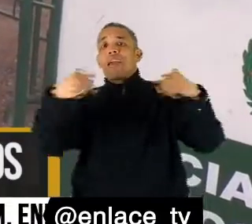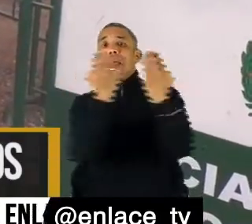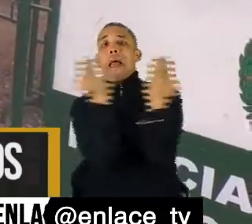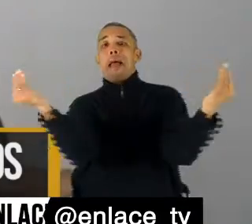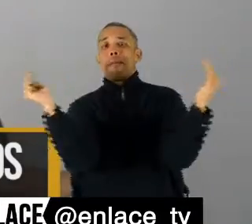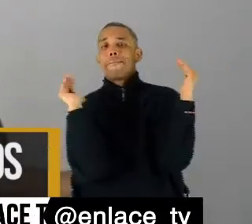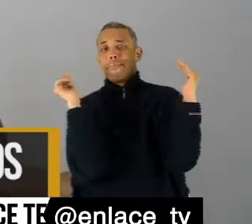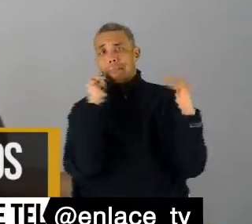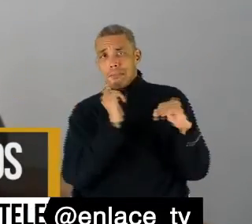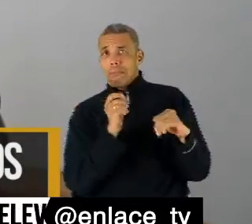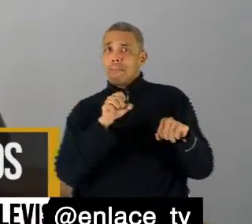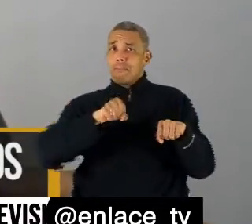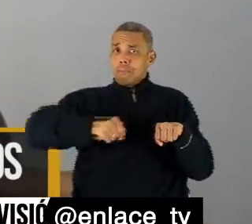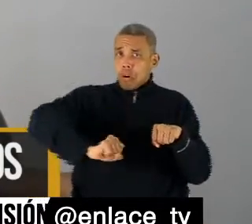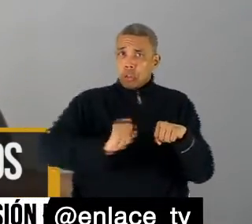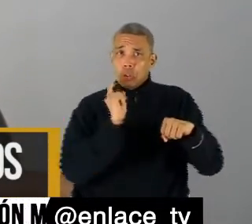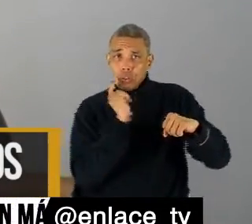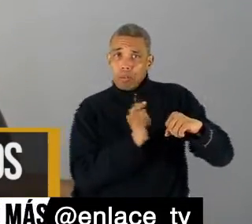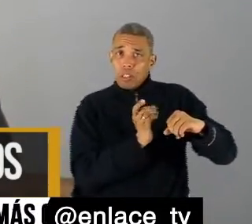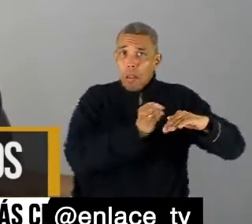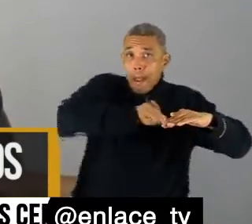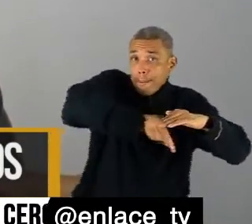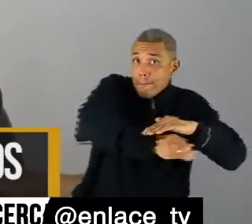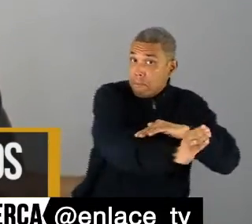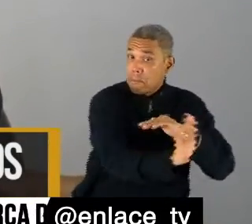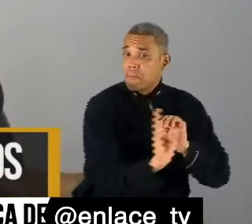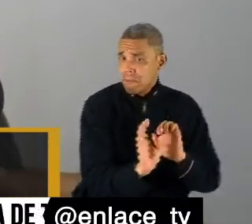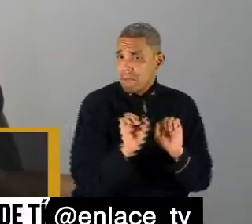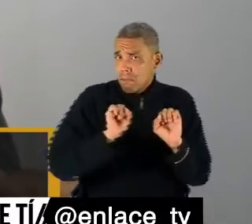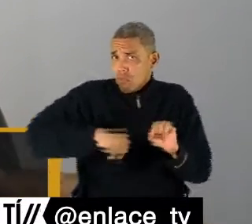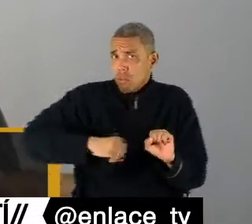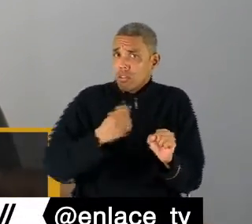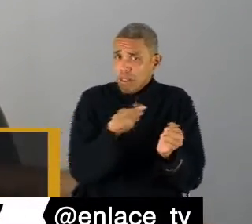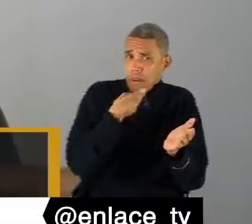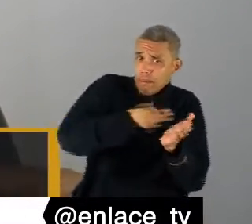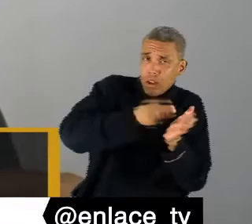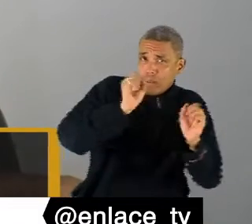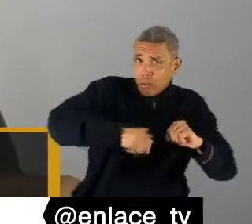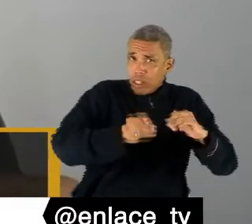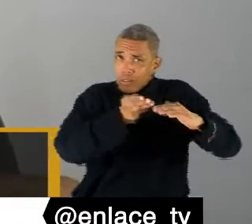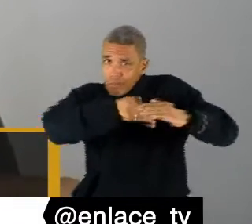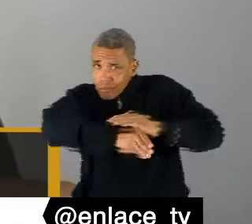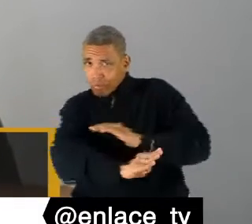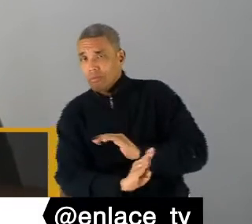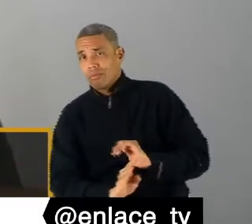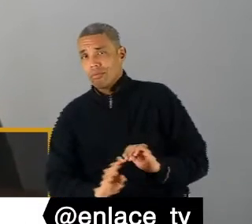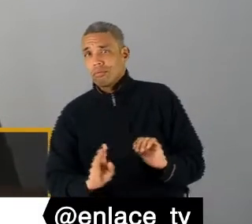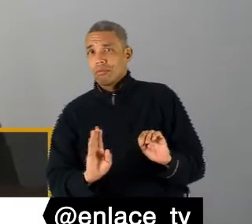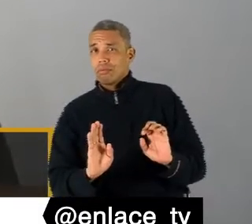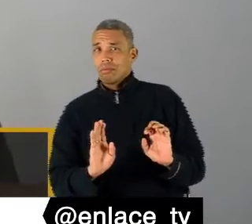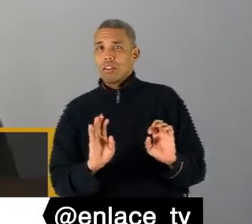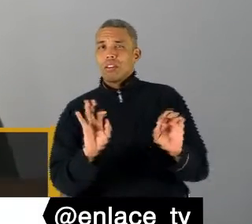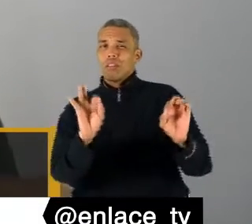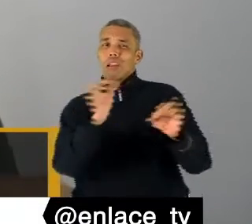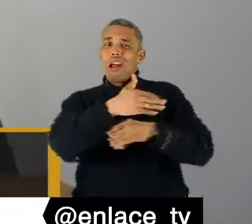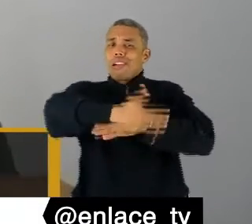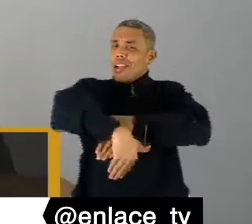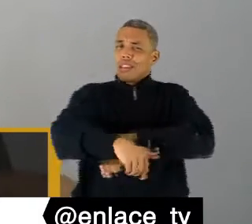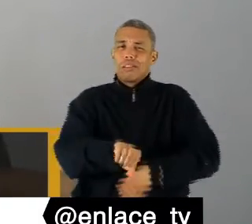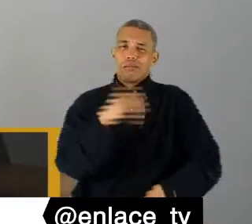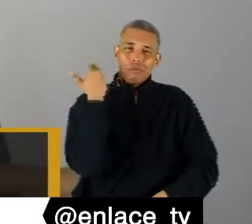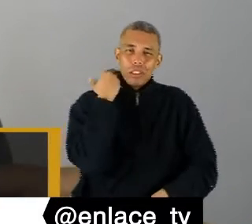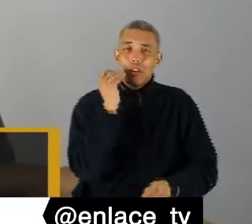no dejarlas en la calle, ingresarlas a sus residencias, no dejarlas en la noche en la calle. Con esto le vamos a